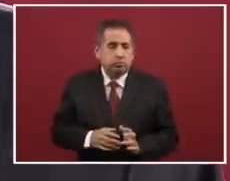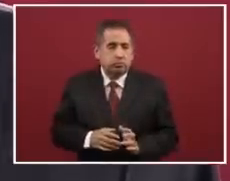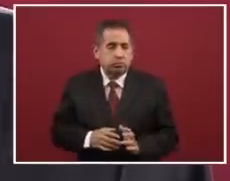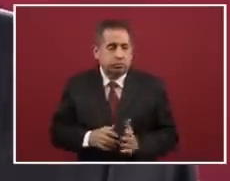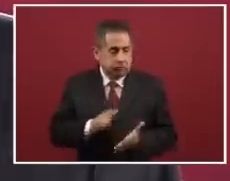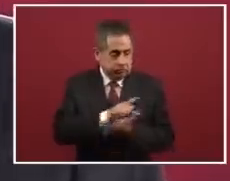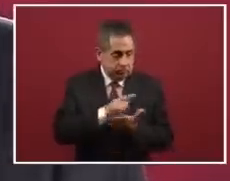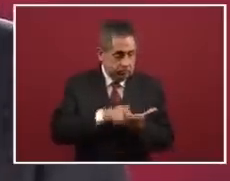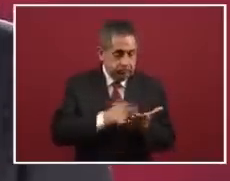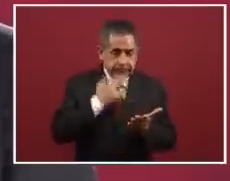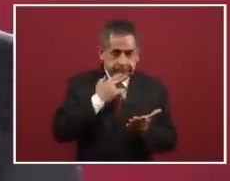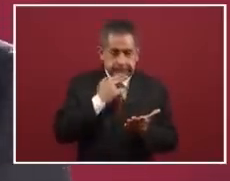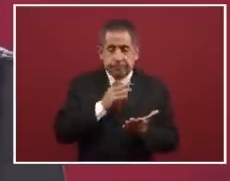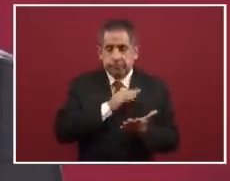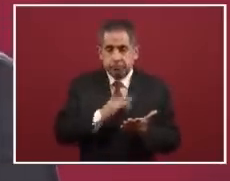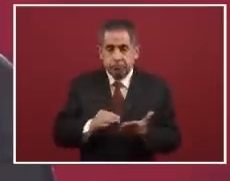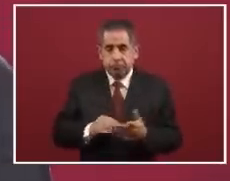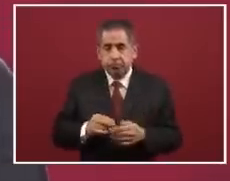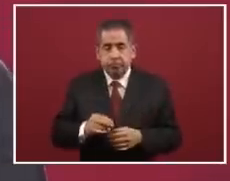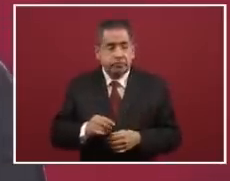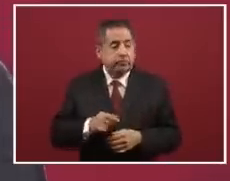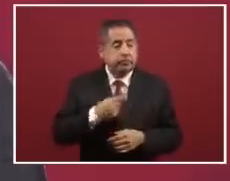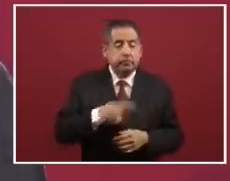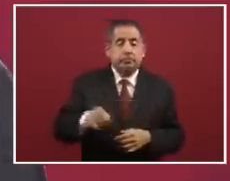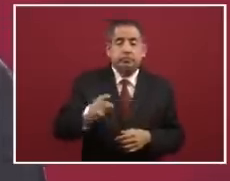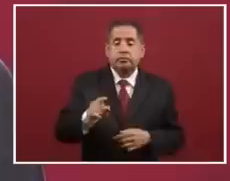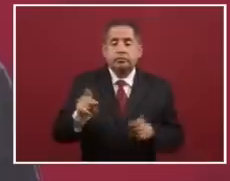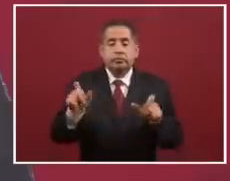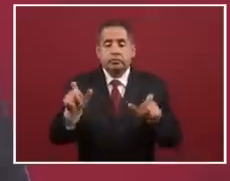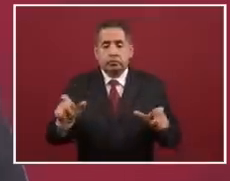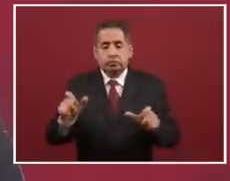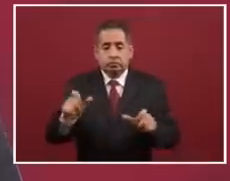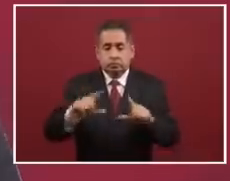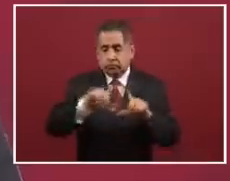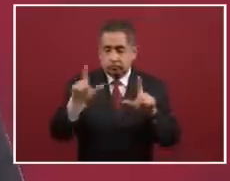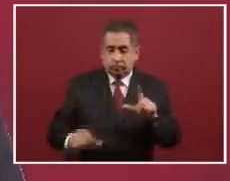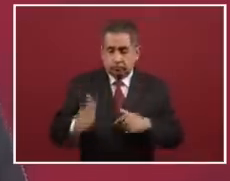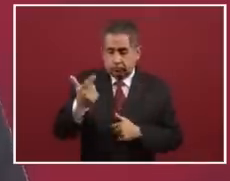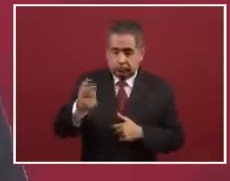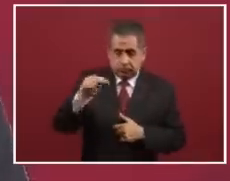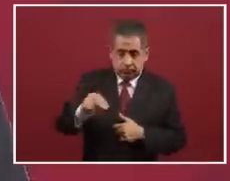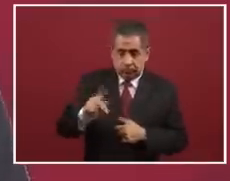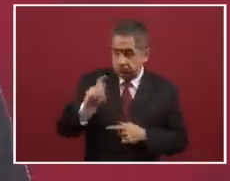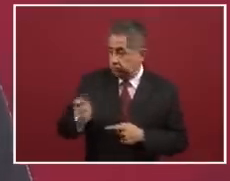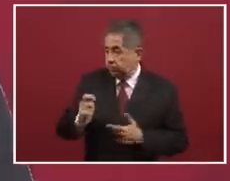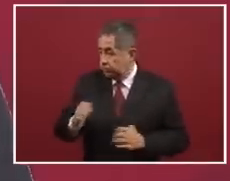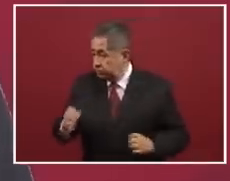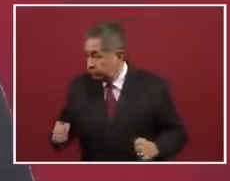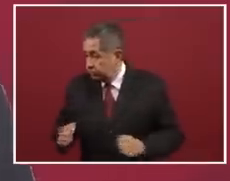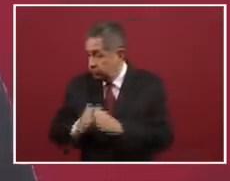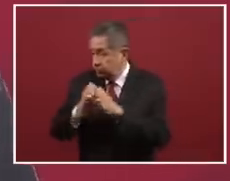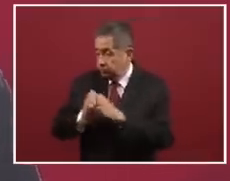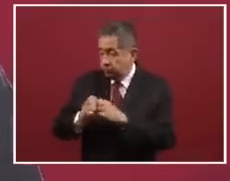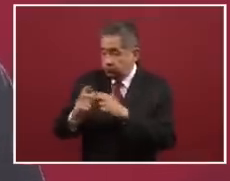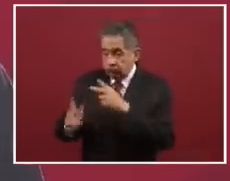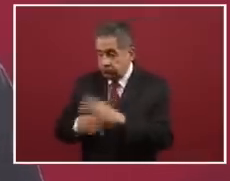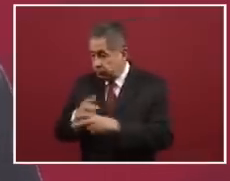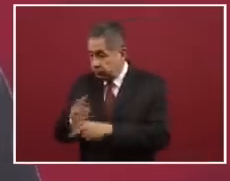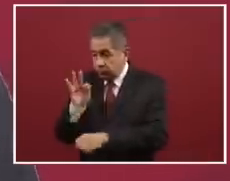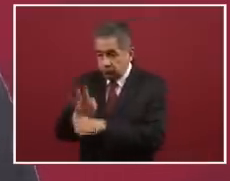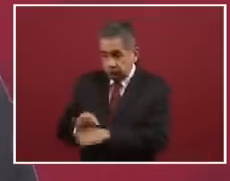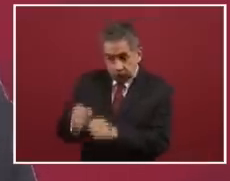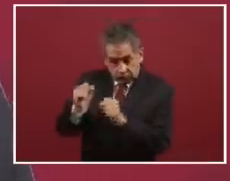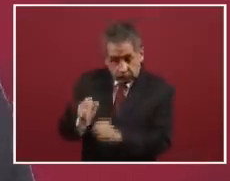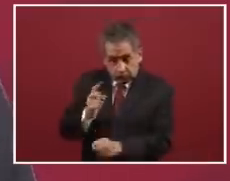utilizar a la Guardia Nacional para esta emergencia, para garantizar